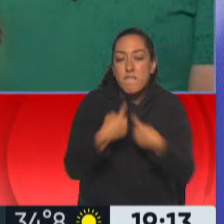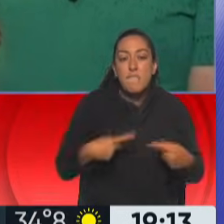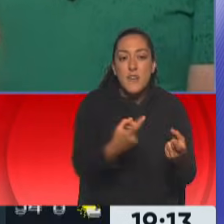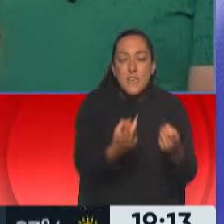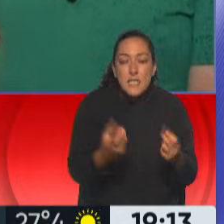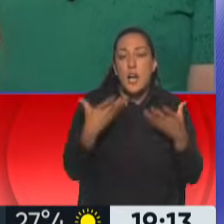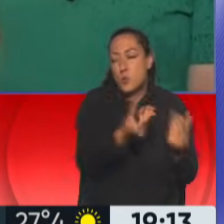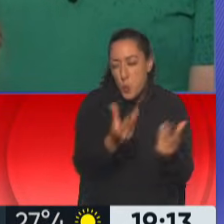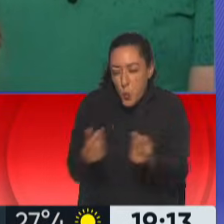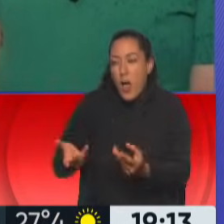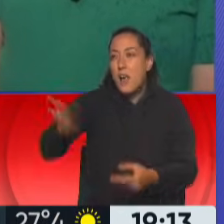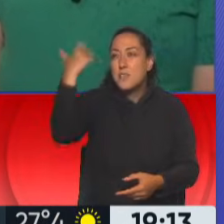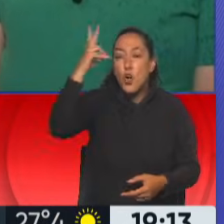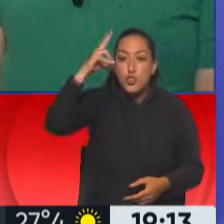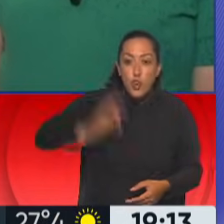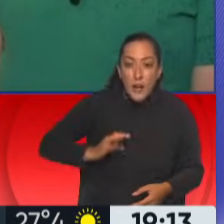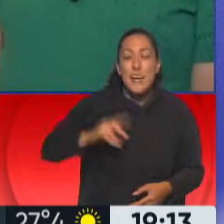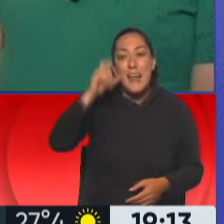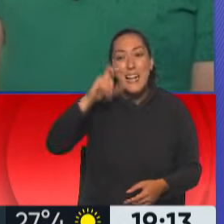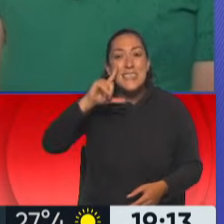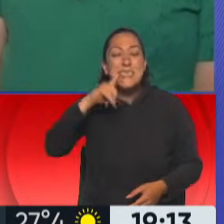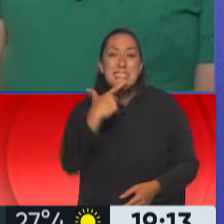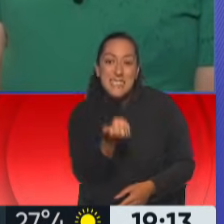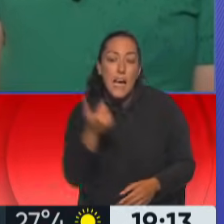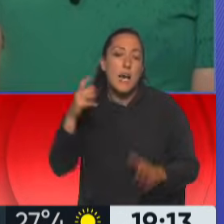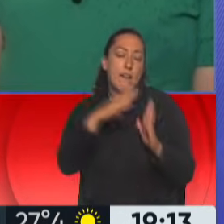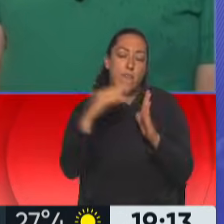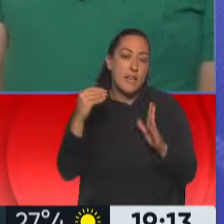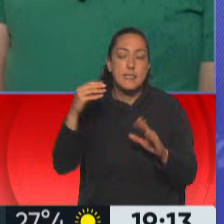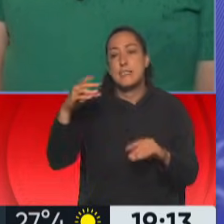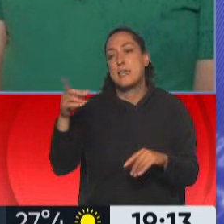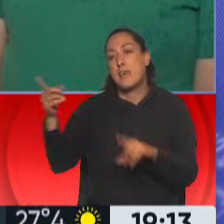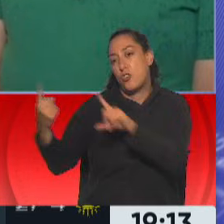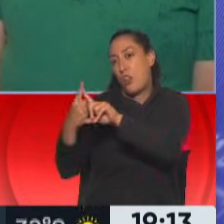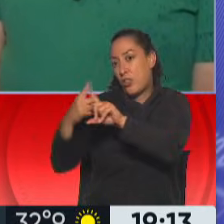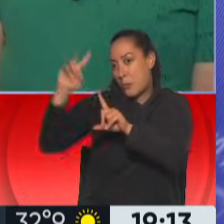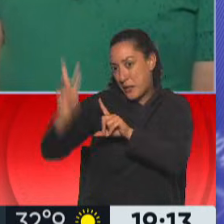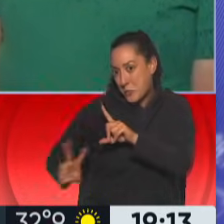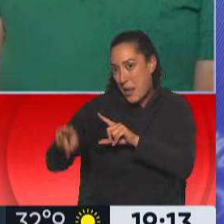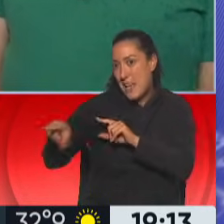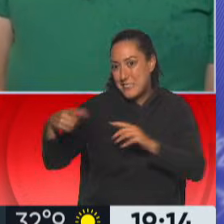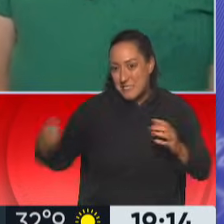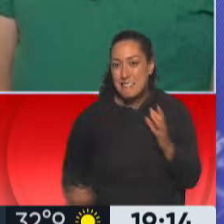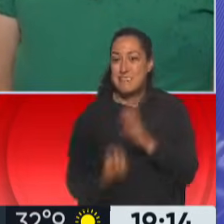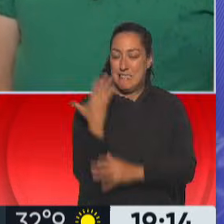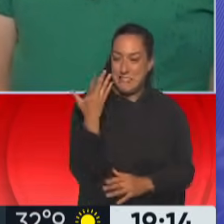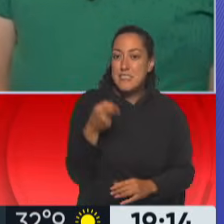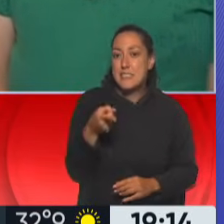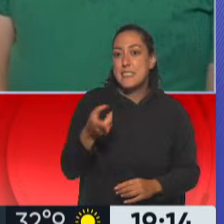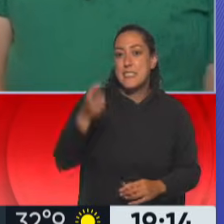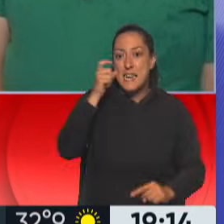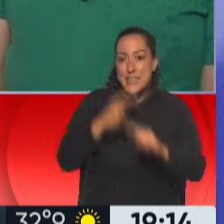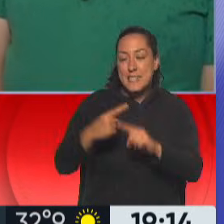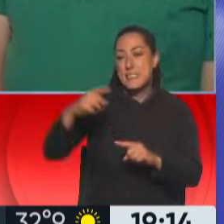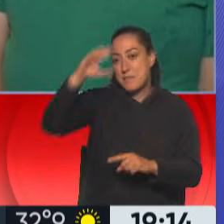hace 8 años por Elisa Trota, una referente diplomática de Venezuela que supo también ser la embajadora en